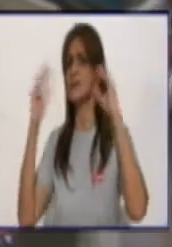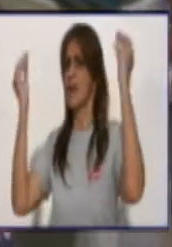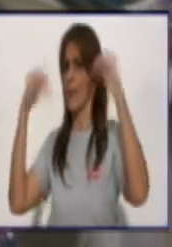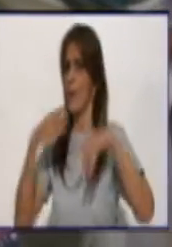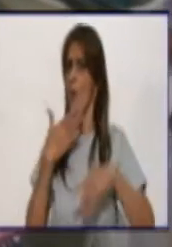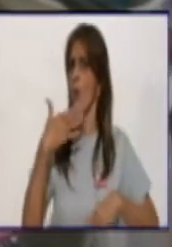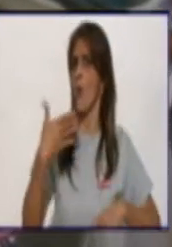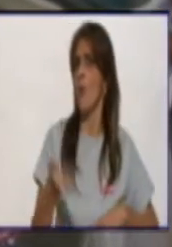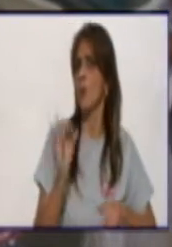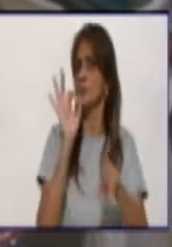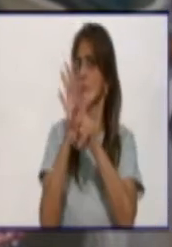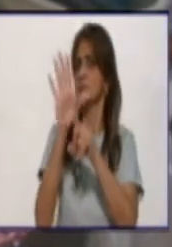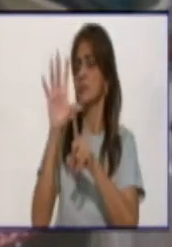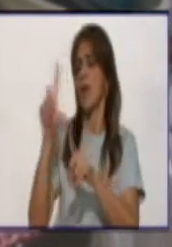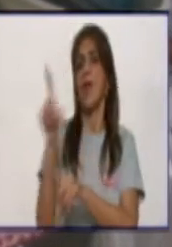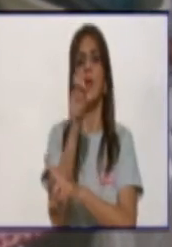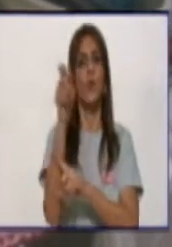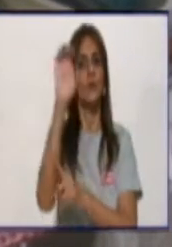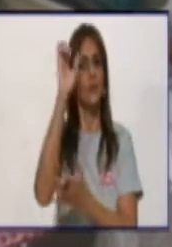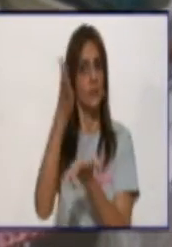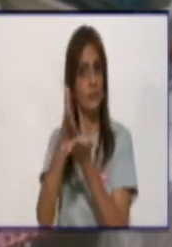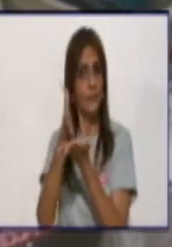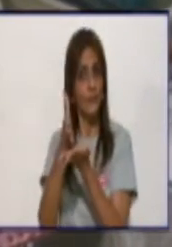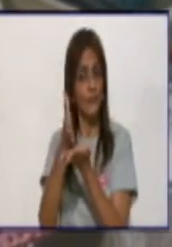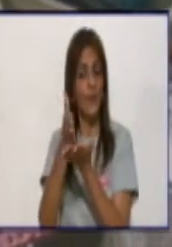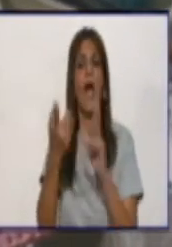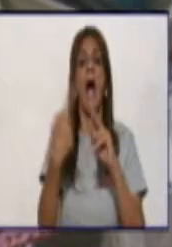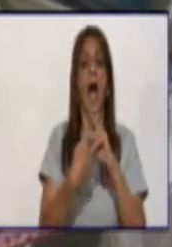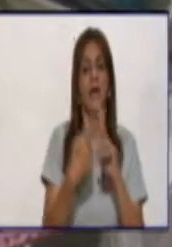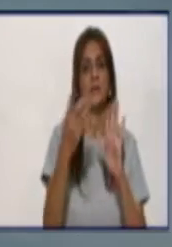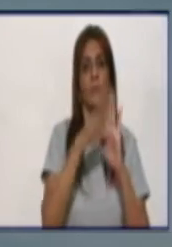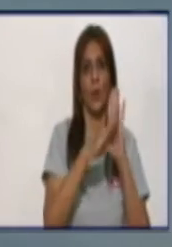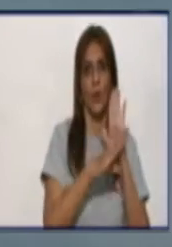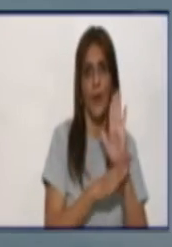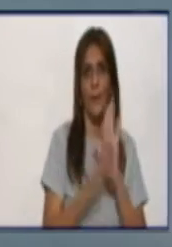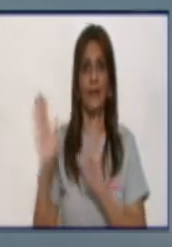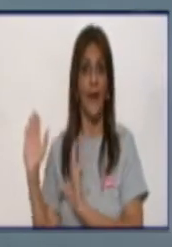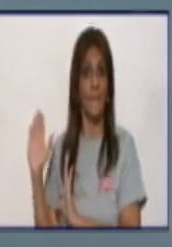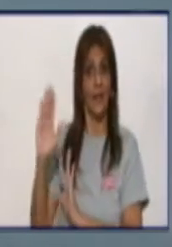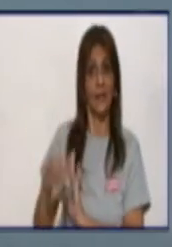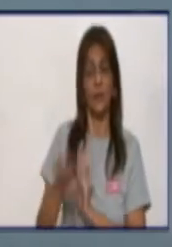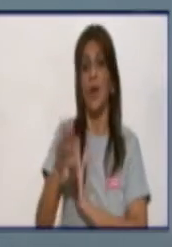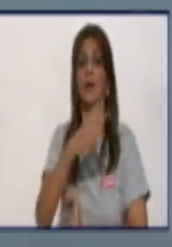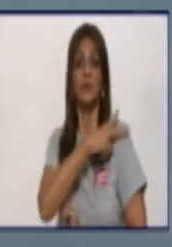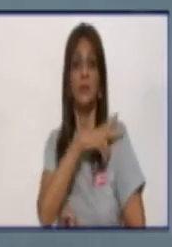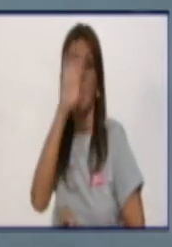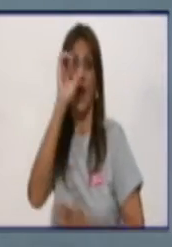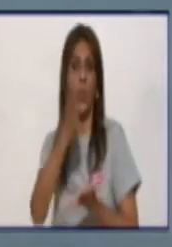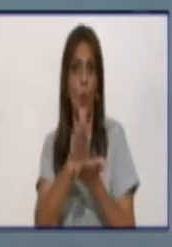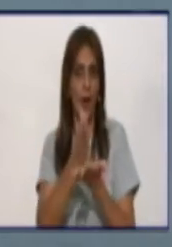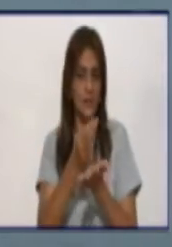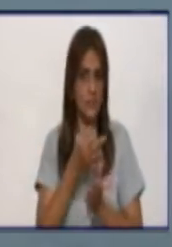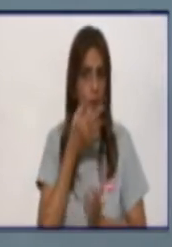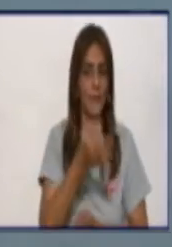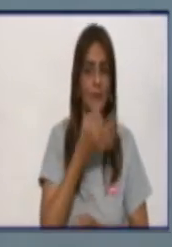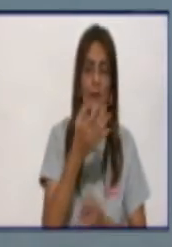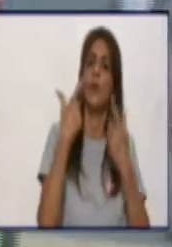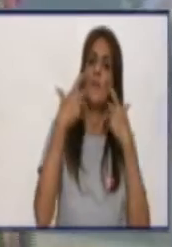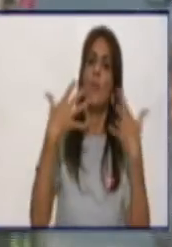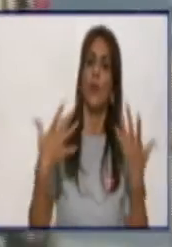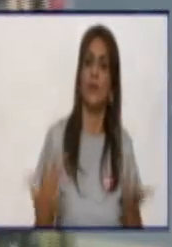un programa que se ha venido en los programas de aquí han venido los directivos de educación por lo que significa la importancia que tiene para